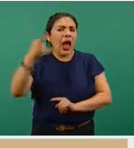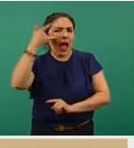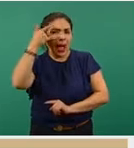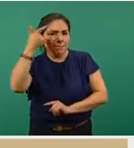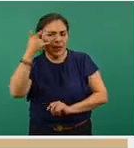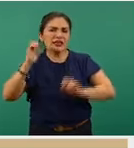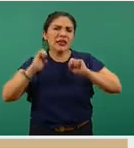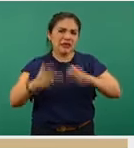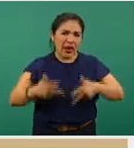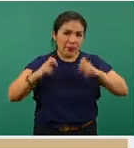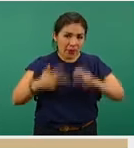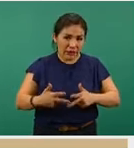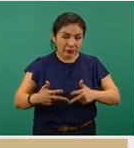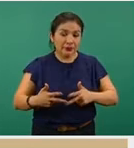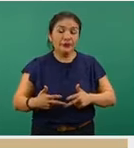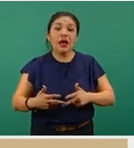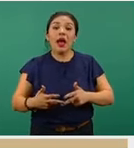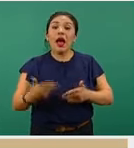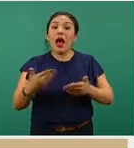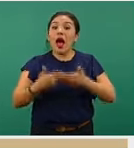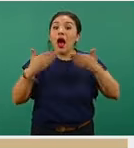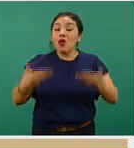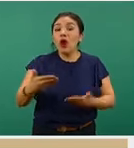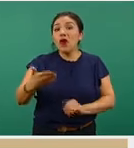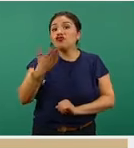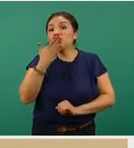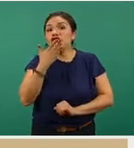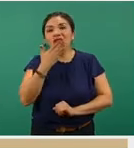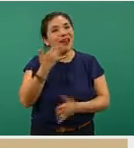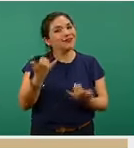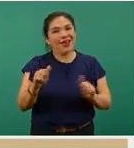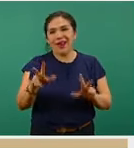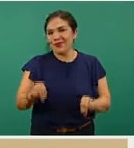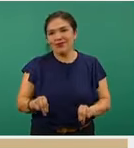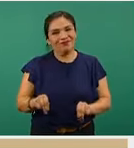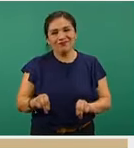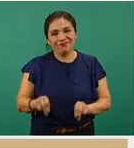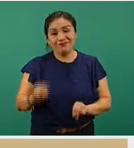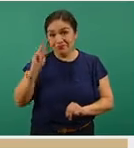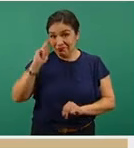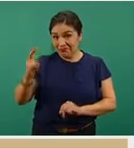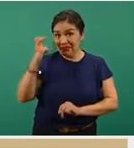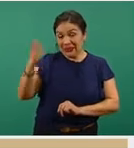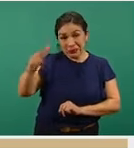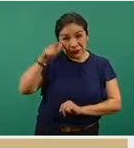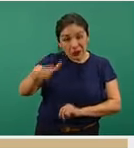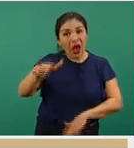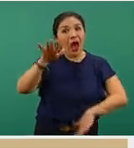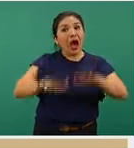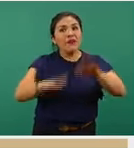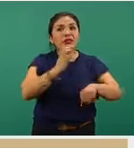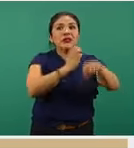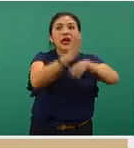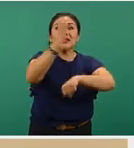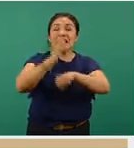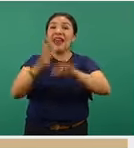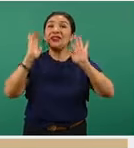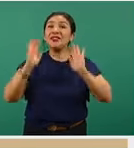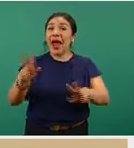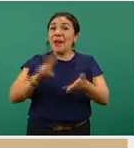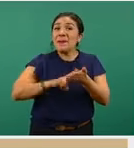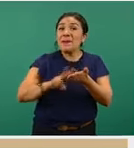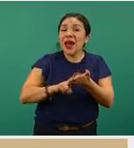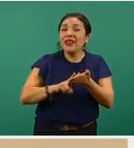y Chiapas, ya no lo está Sonora. Hemos hecho notar este fenómeno, a veces una entidad que ya estaba